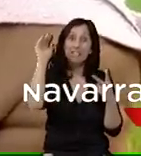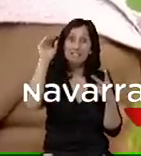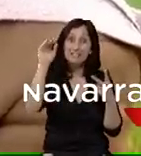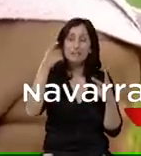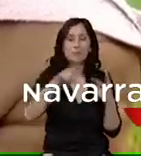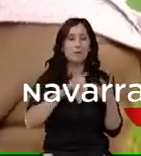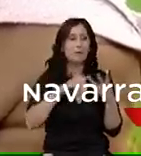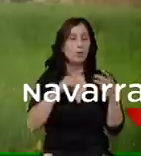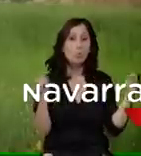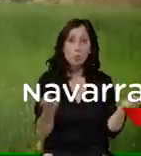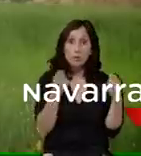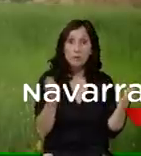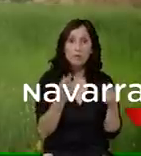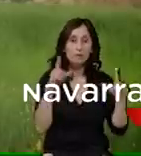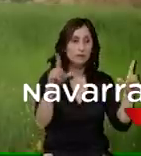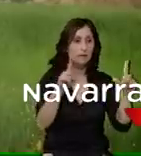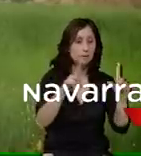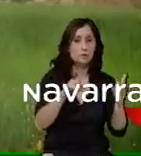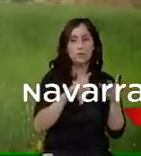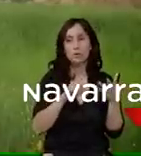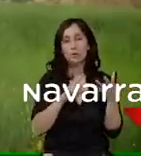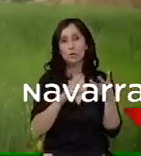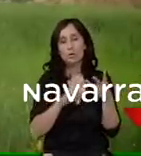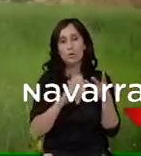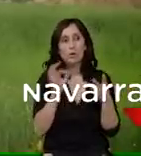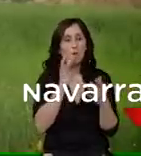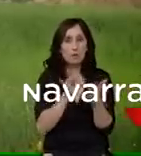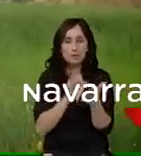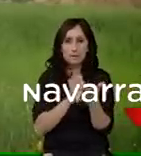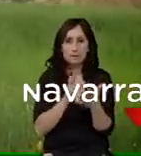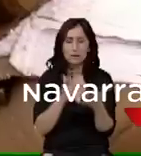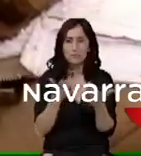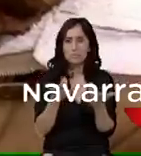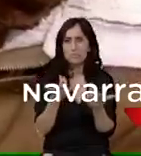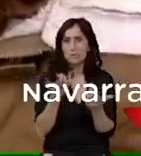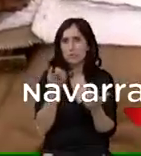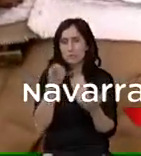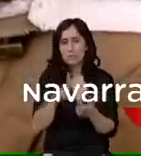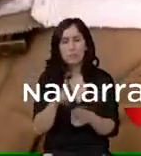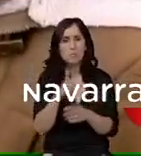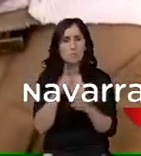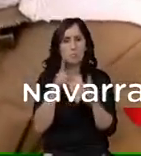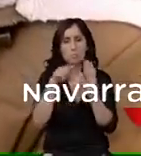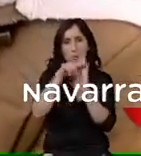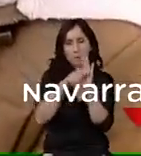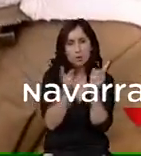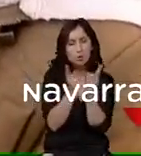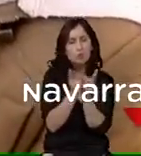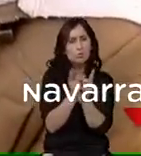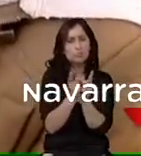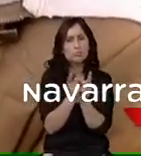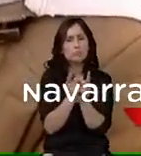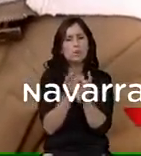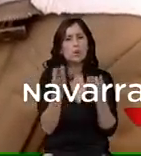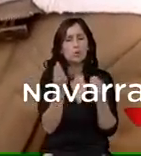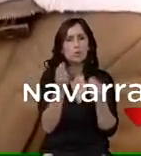spots publicitarios, tanto para televisión como para revistas, magazines y, sí, muchas modelos